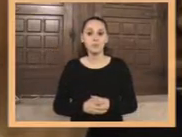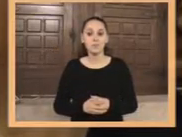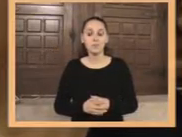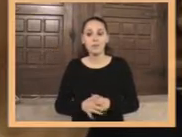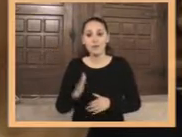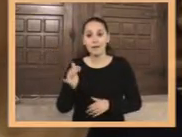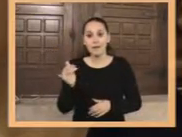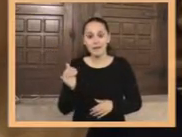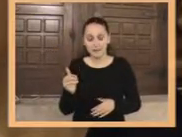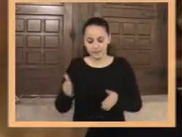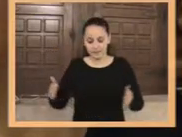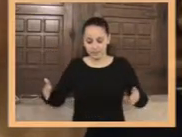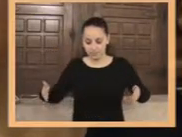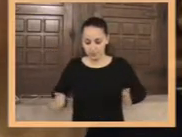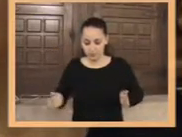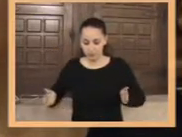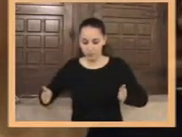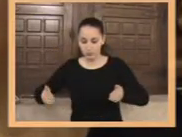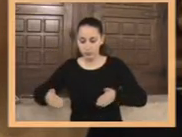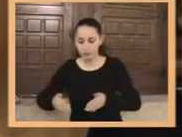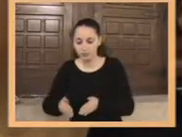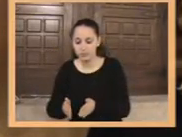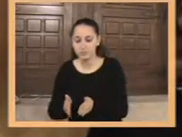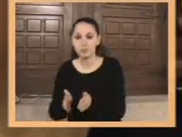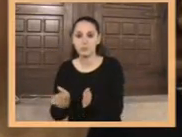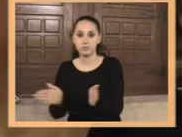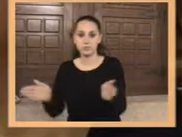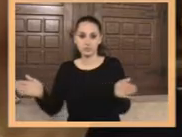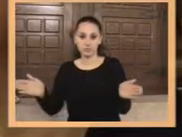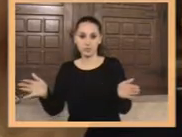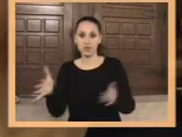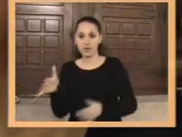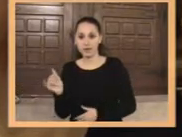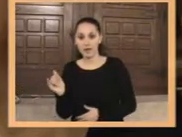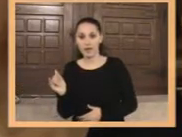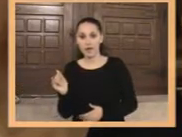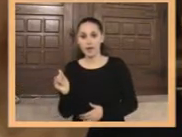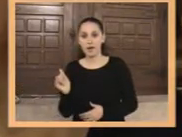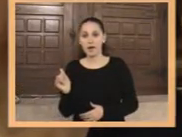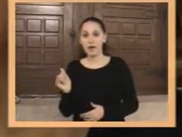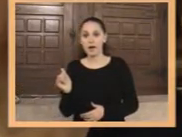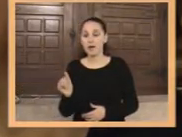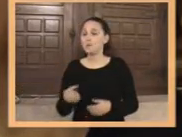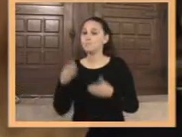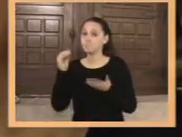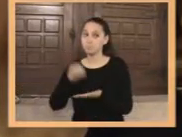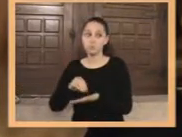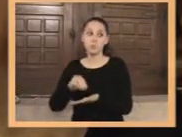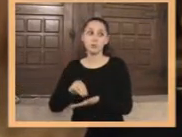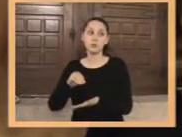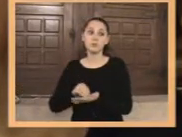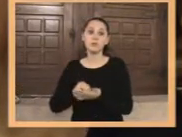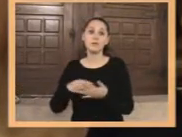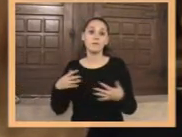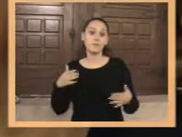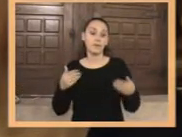calle, en esa vía de dos sentidos, que en innumerables ocasiones ha habido accidentes de tráfico o incluso